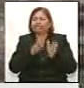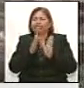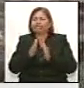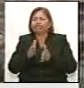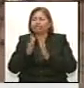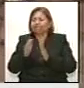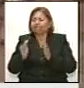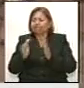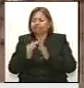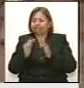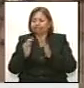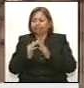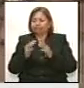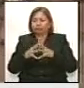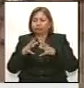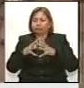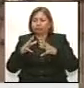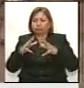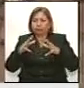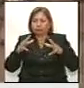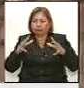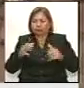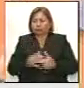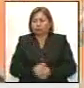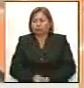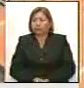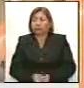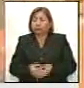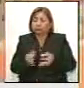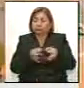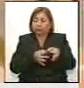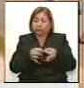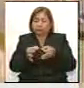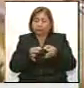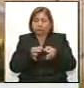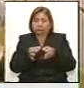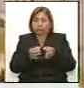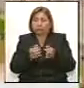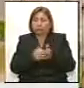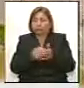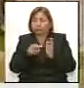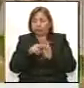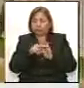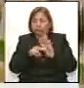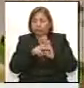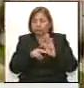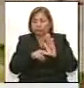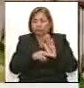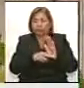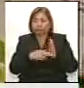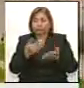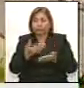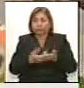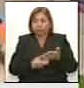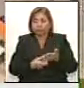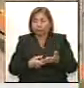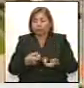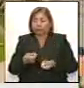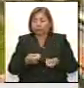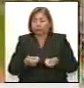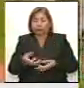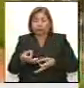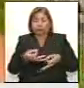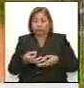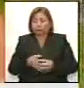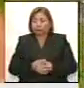de viviendas ha ido en aumento. Explicó que el proyecto busca normar y orientar los procesos económicos,